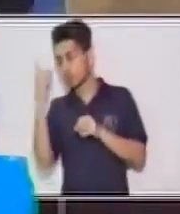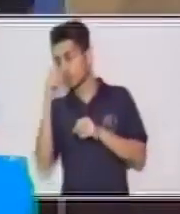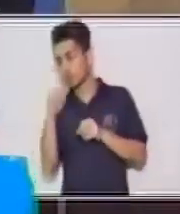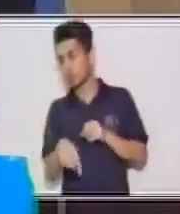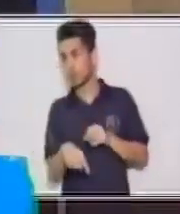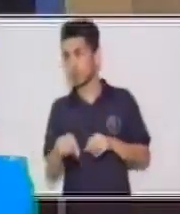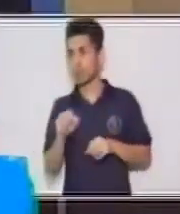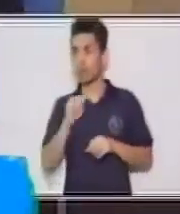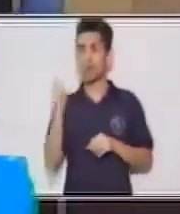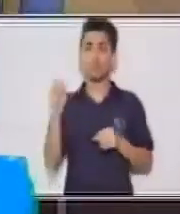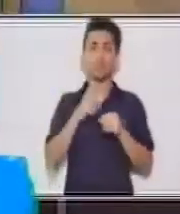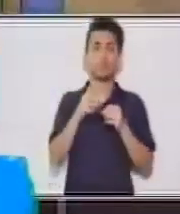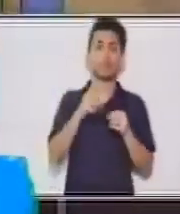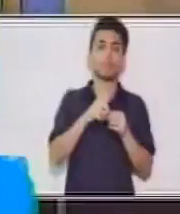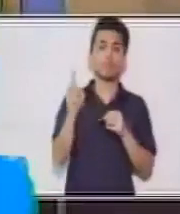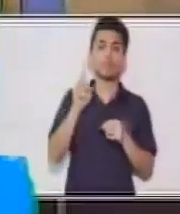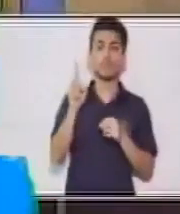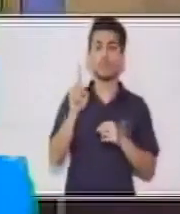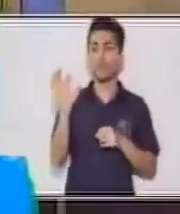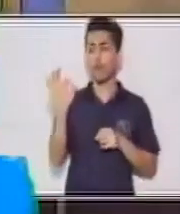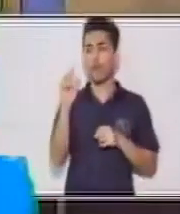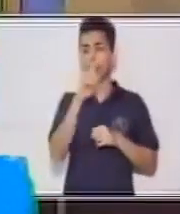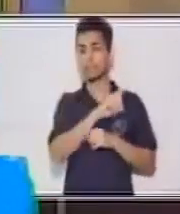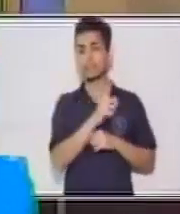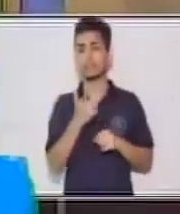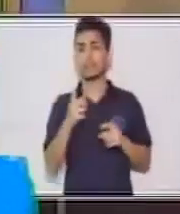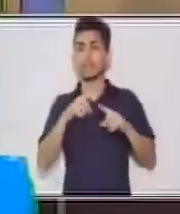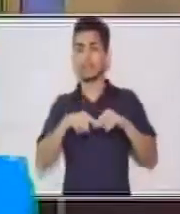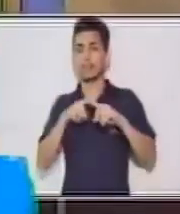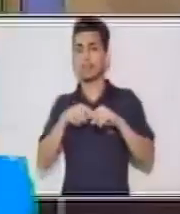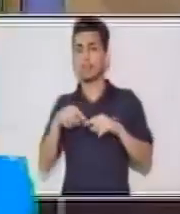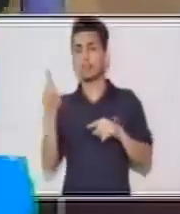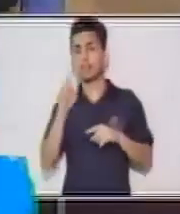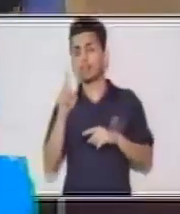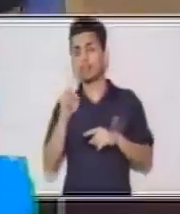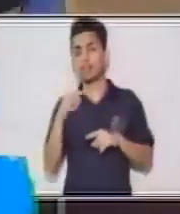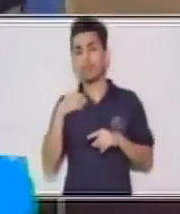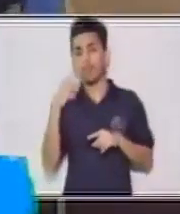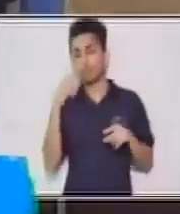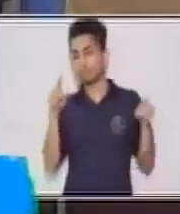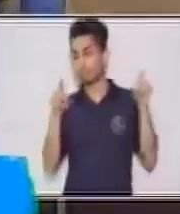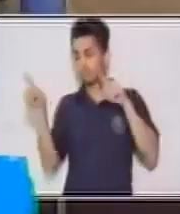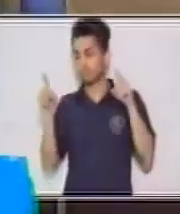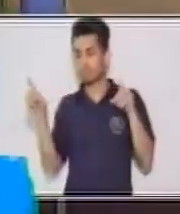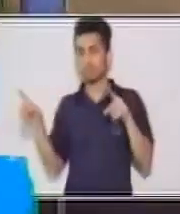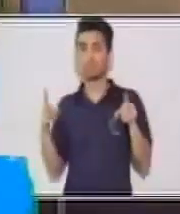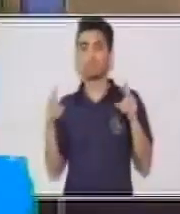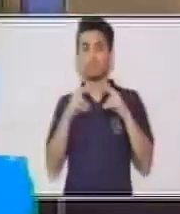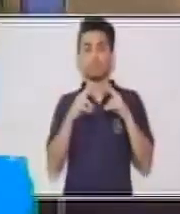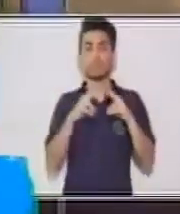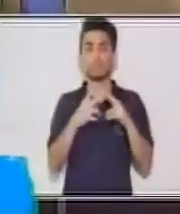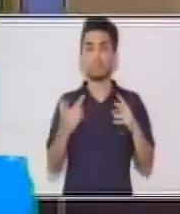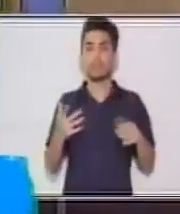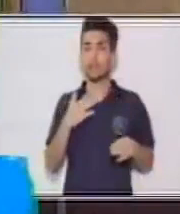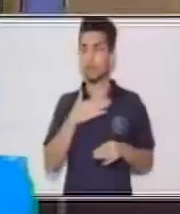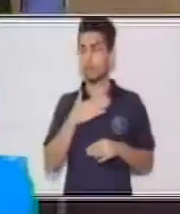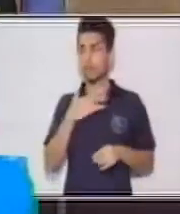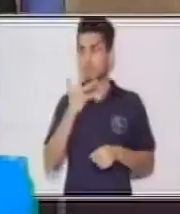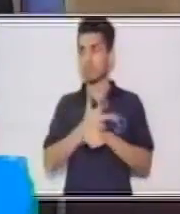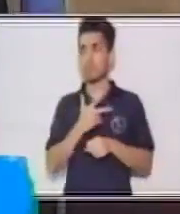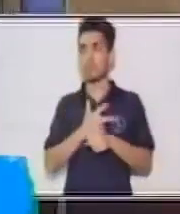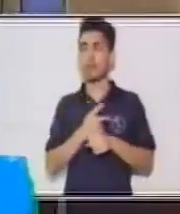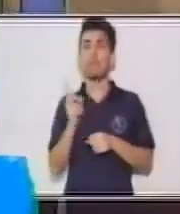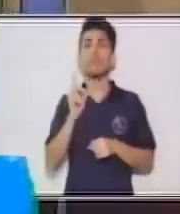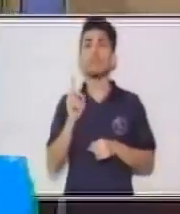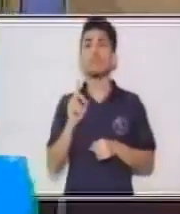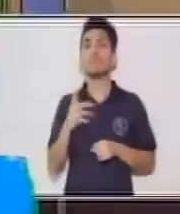oeste, dependiendo, digamos, si lo vemos desde acá, desde nuestro departamento que es Guatemala, en mi caso, ¿verdad? Mientras otros,